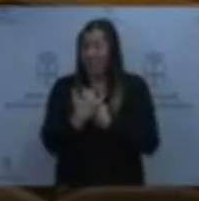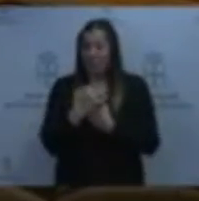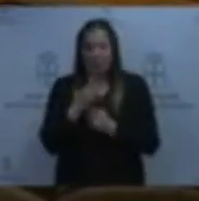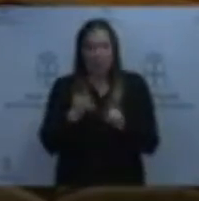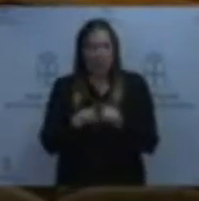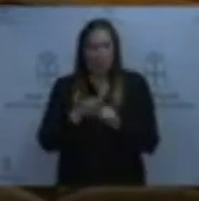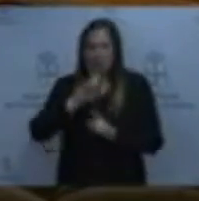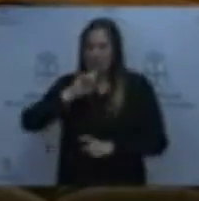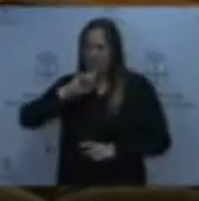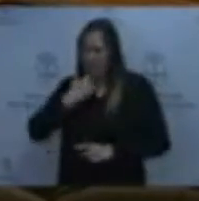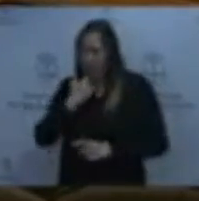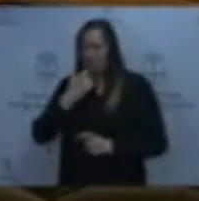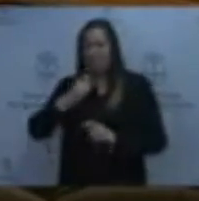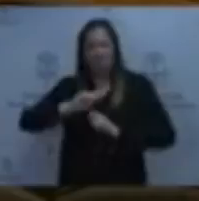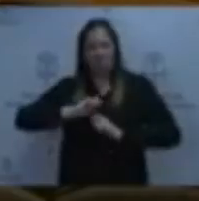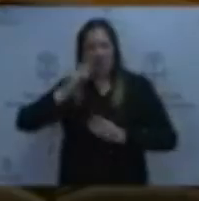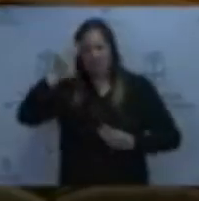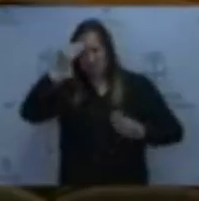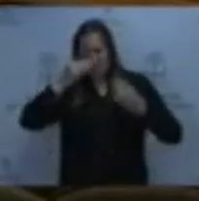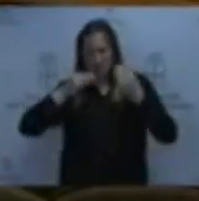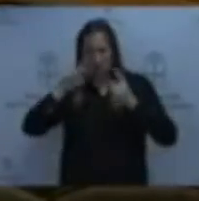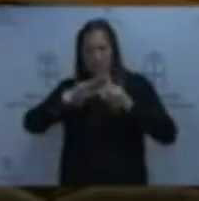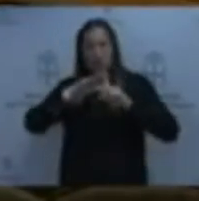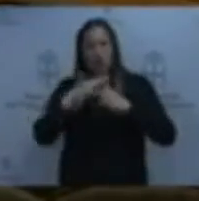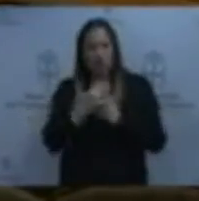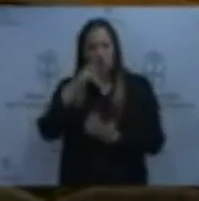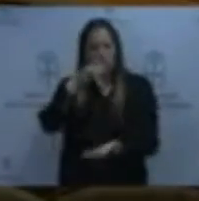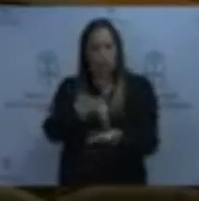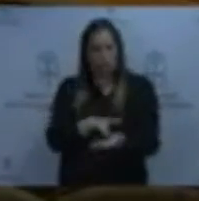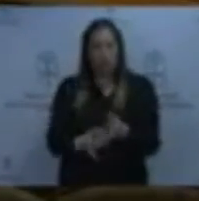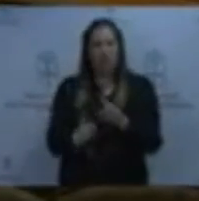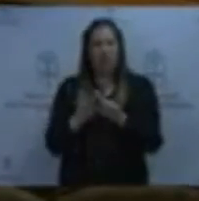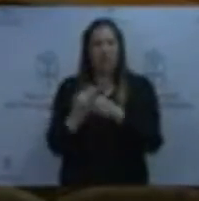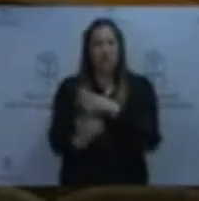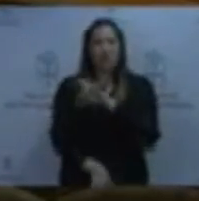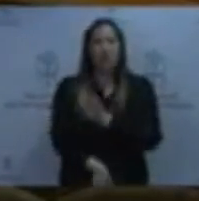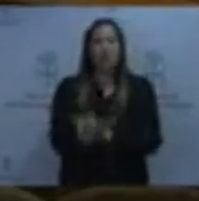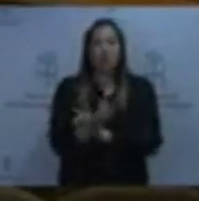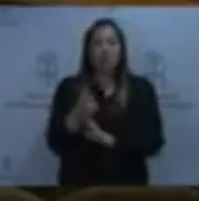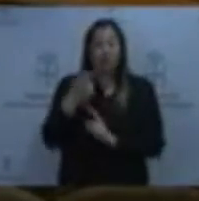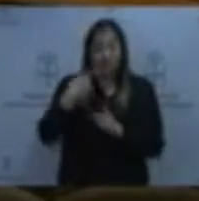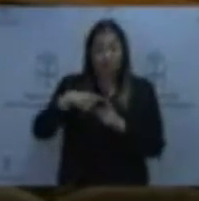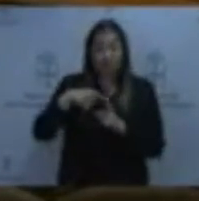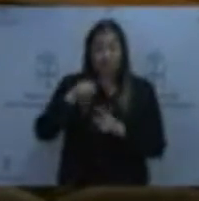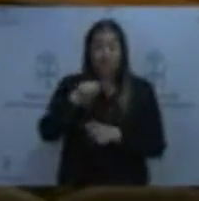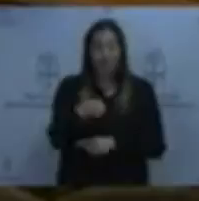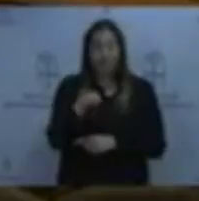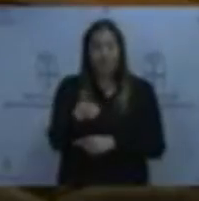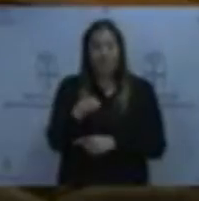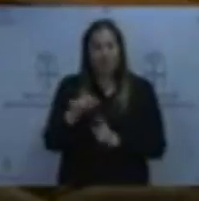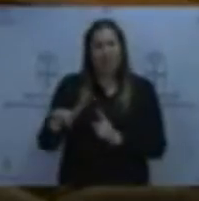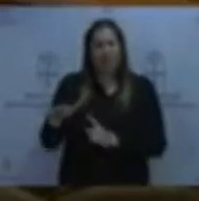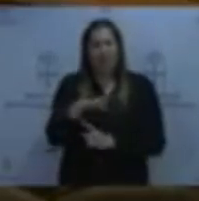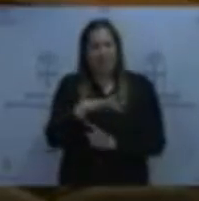creo que invita a reflexionar sobre el contexto en el que esto se produce, ¿no? Estos fenómenos, este entorno